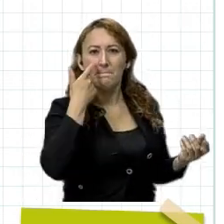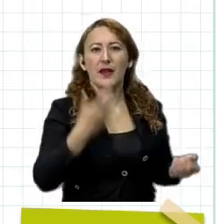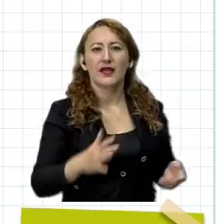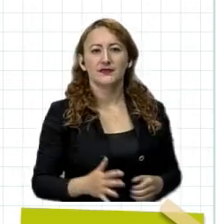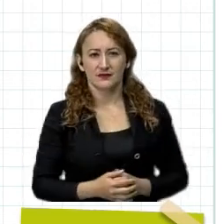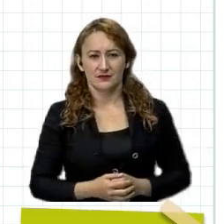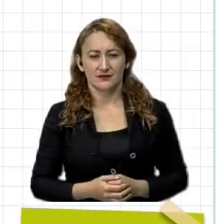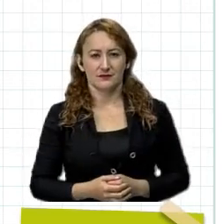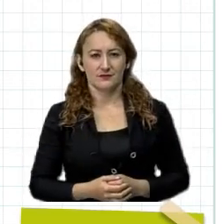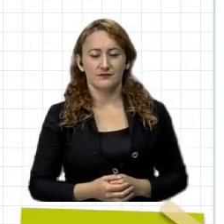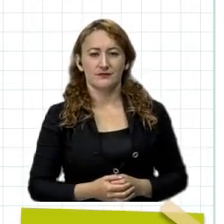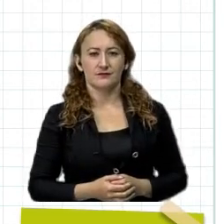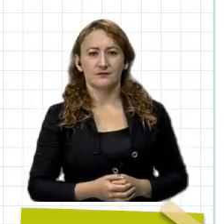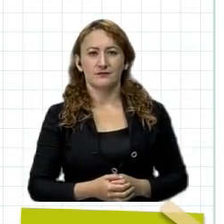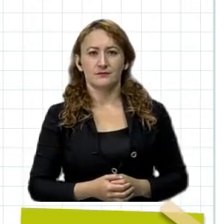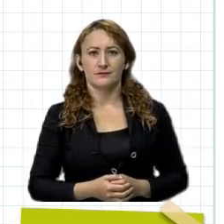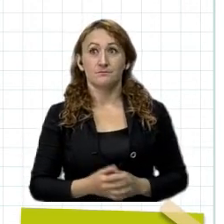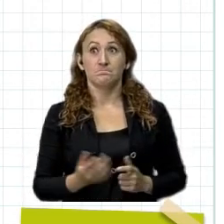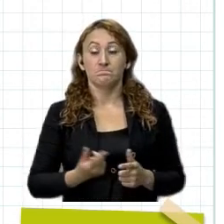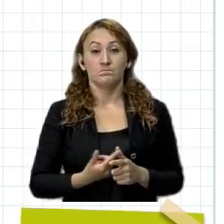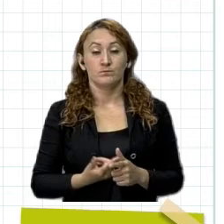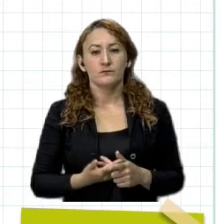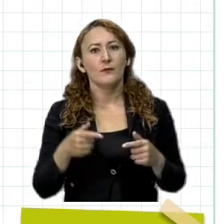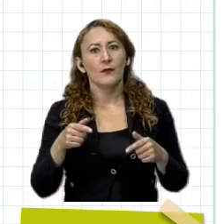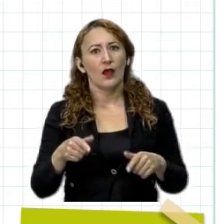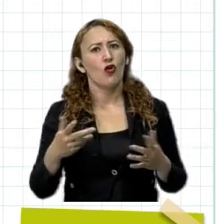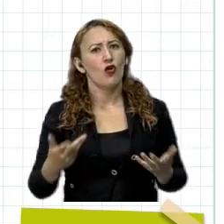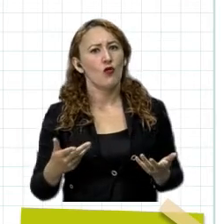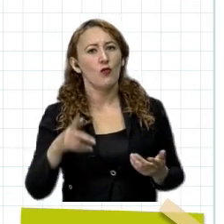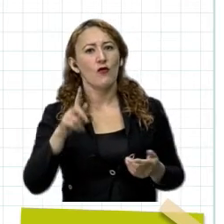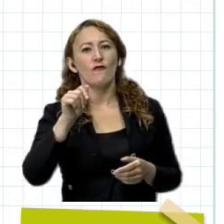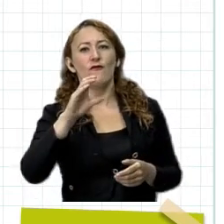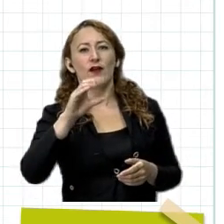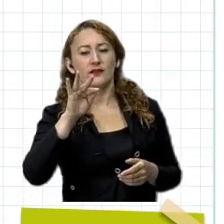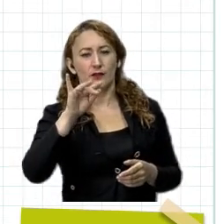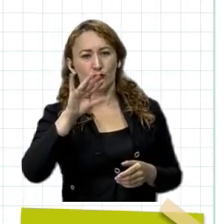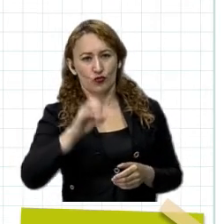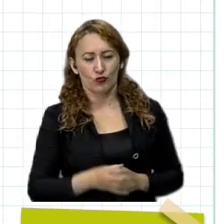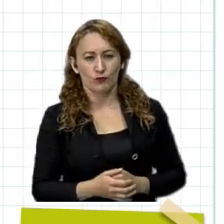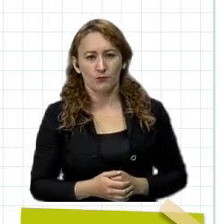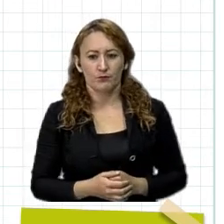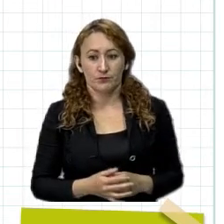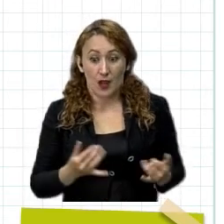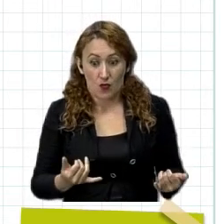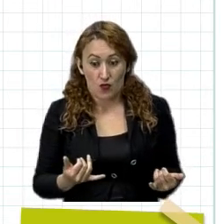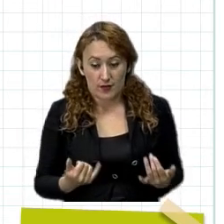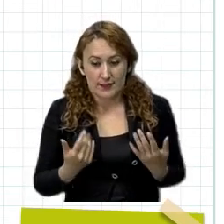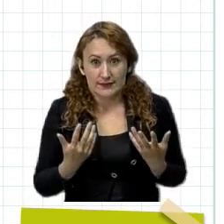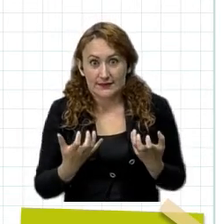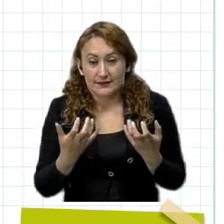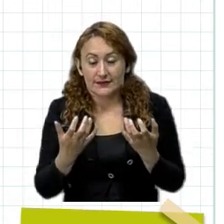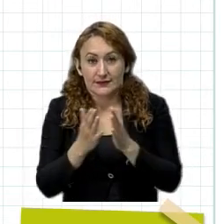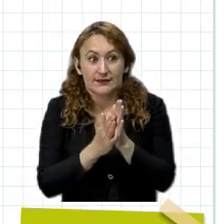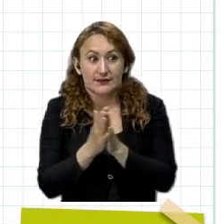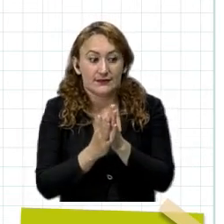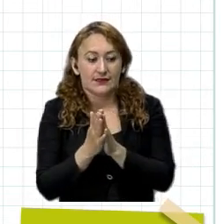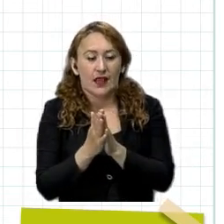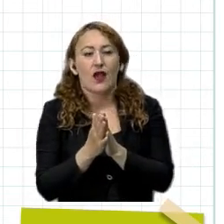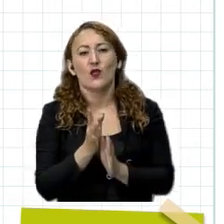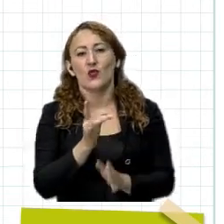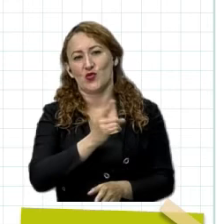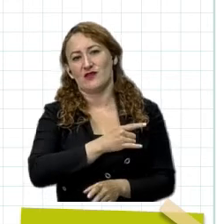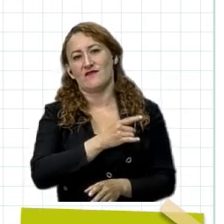artificialmente. Entonces, eso es desde lo fáctico. Ahora, desde el deseo, es realmente que la